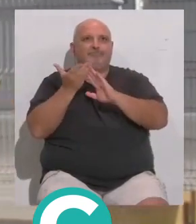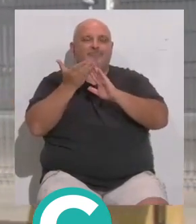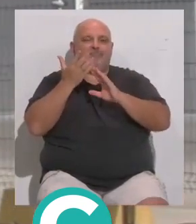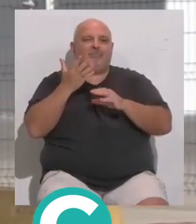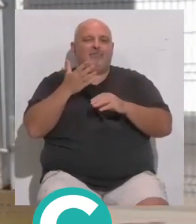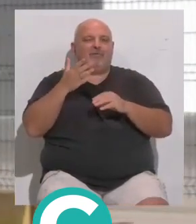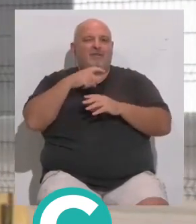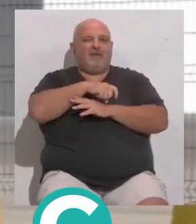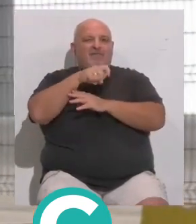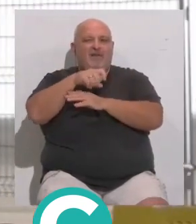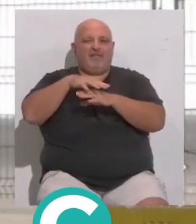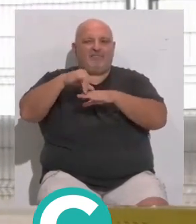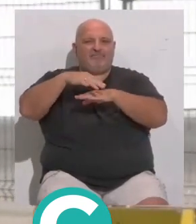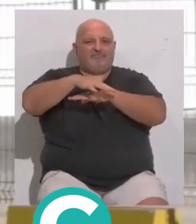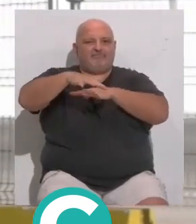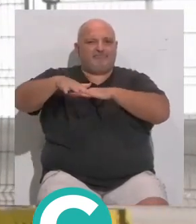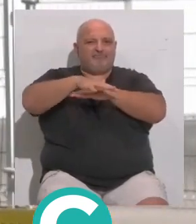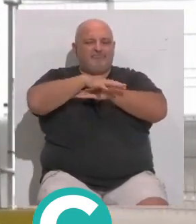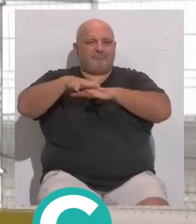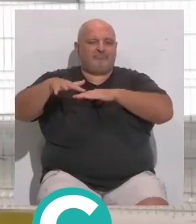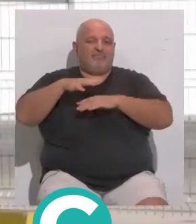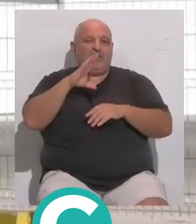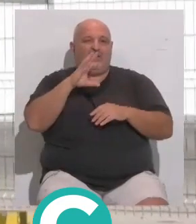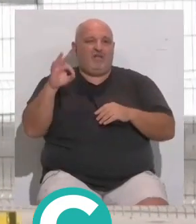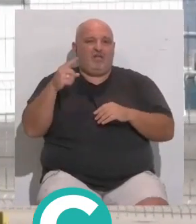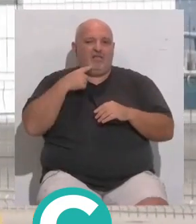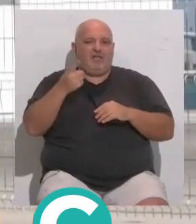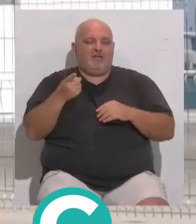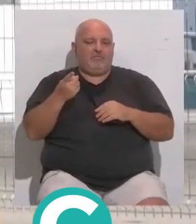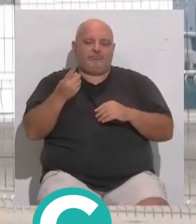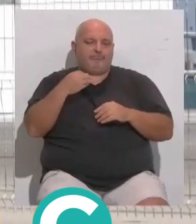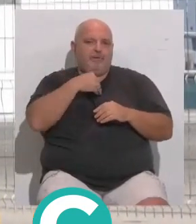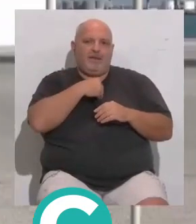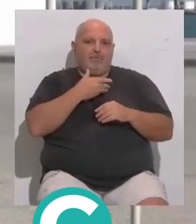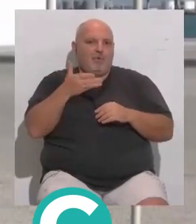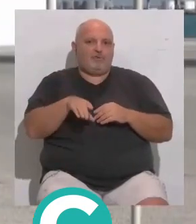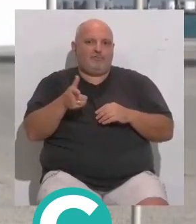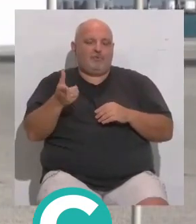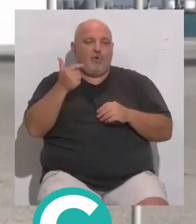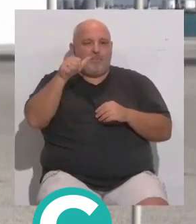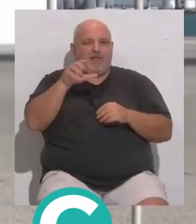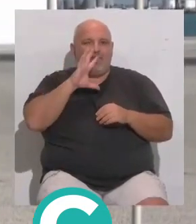el muelle de Ribera. El sindicato Comisiones Obreras ha lamentado este accidente laboral de este